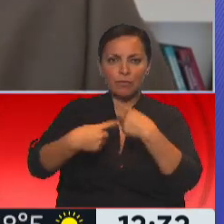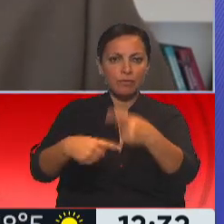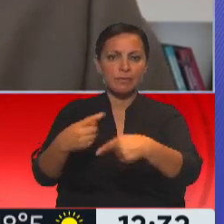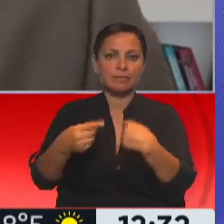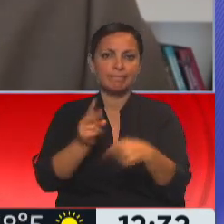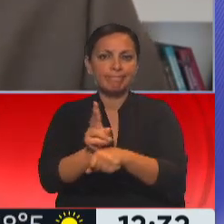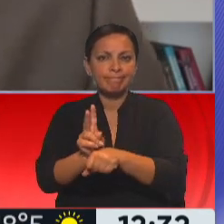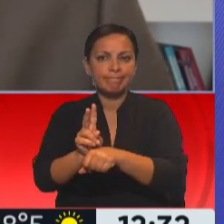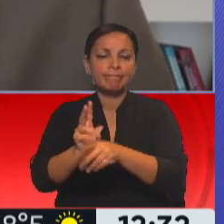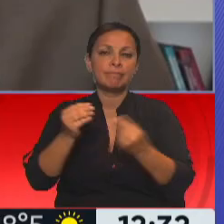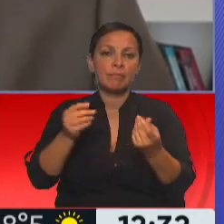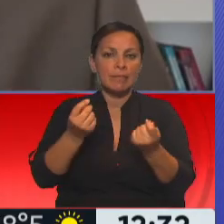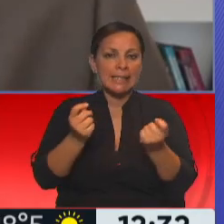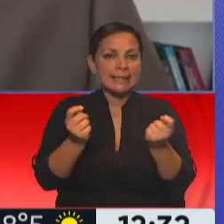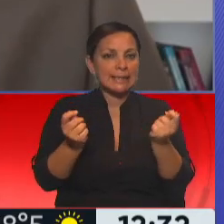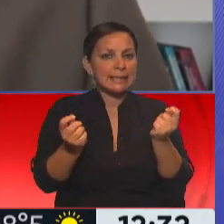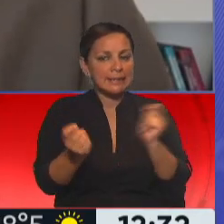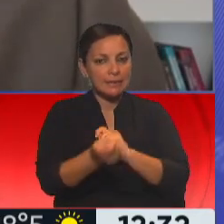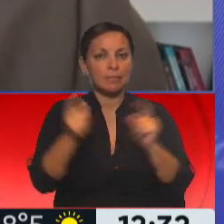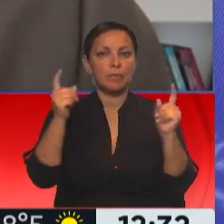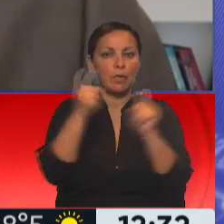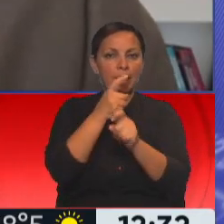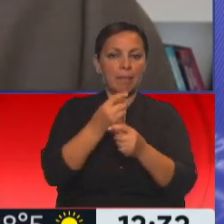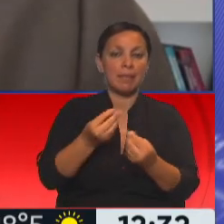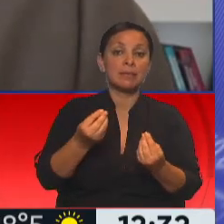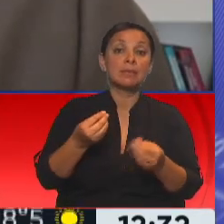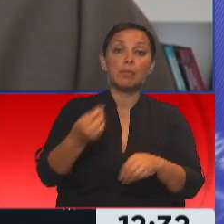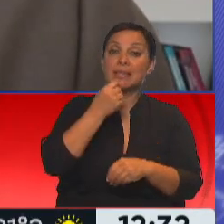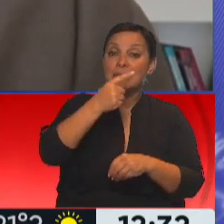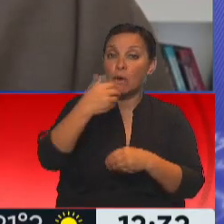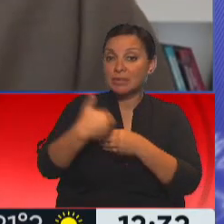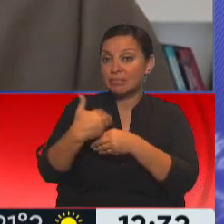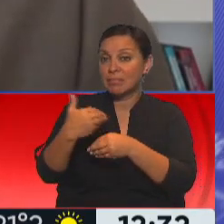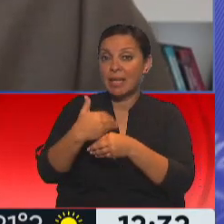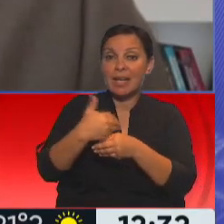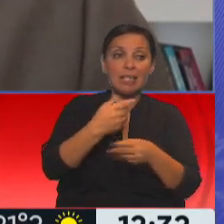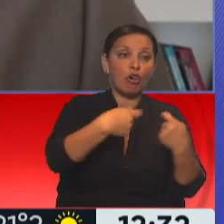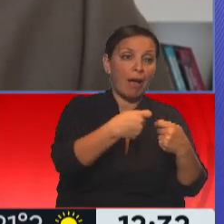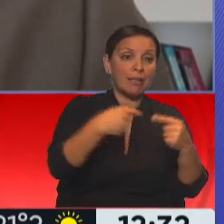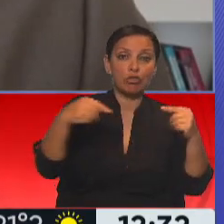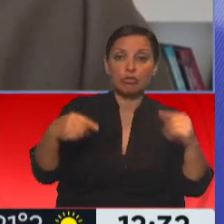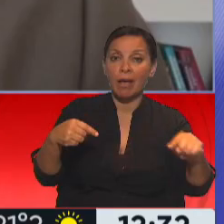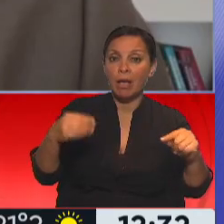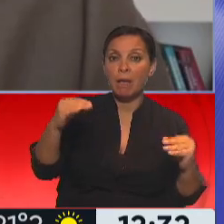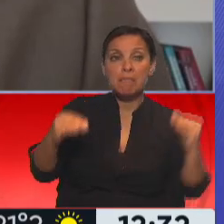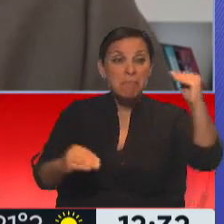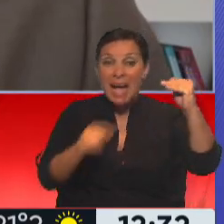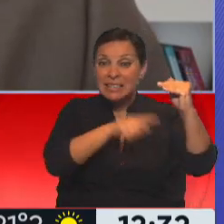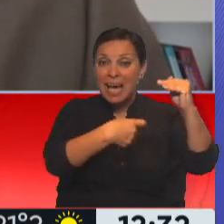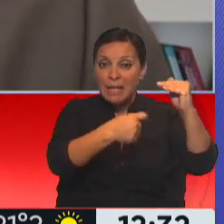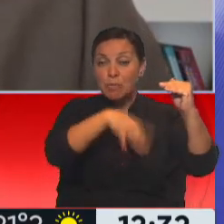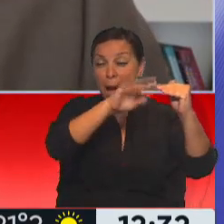un curso de corregir los problemas. Y no como antes, porque si vos tenés déficit fiscal, todos los años estás peor. Cuando tenés superávit